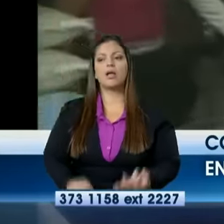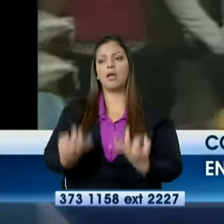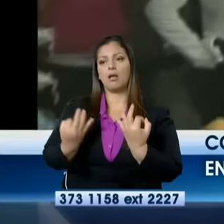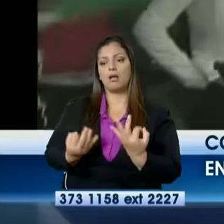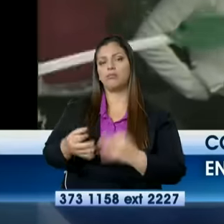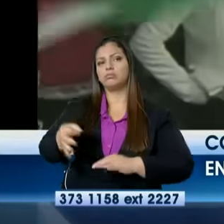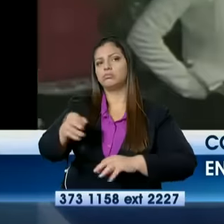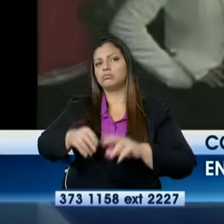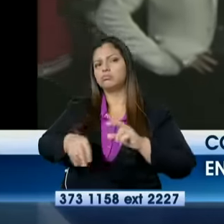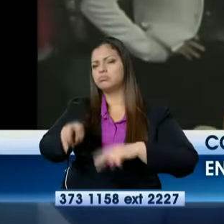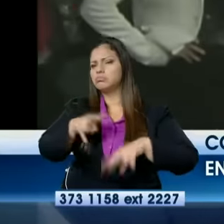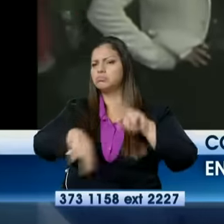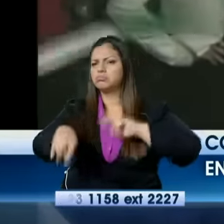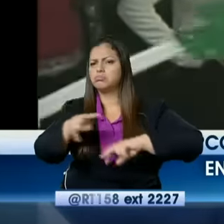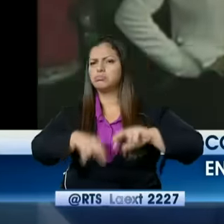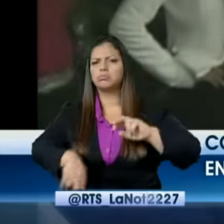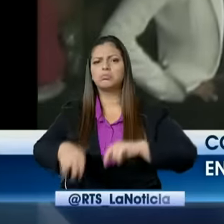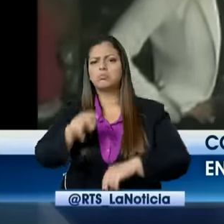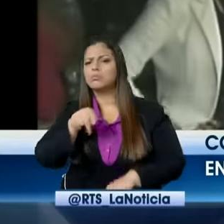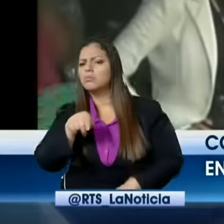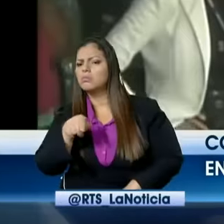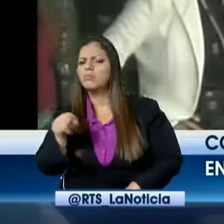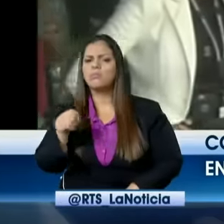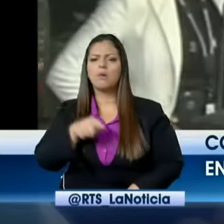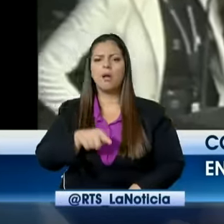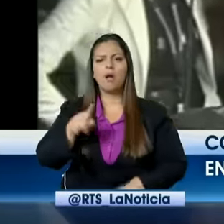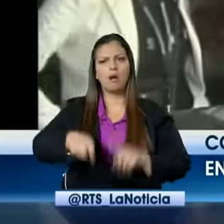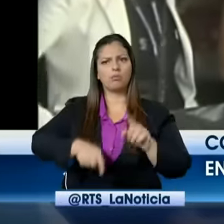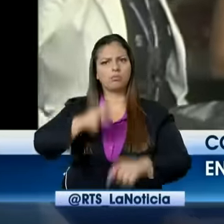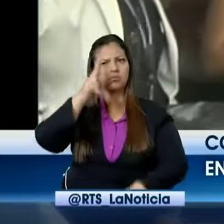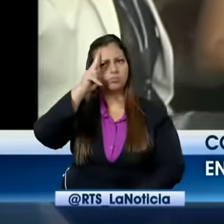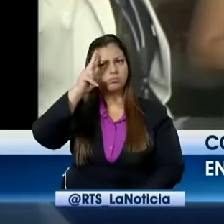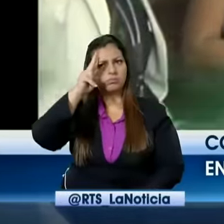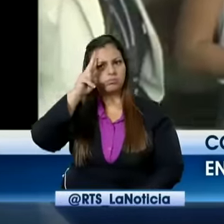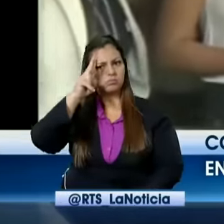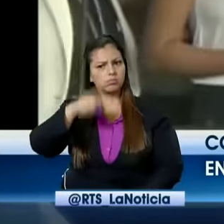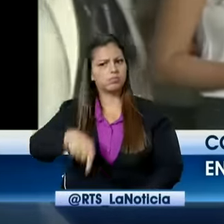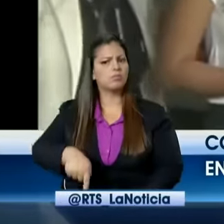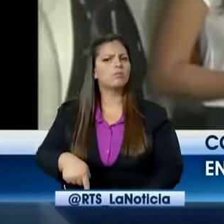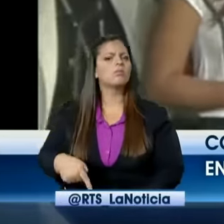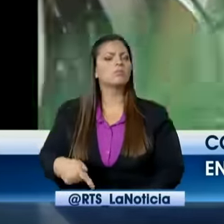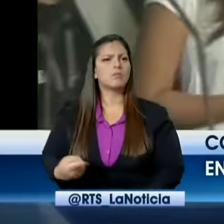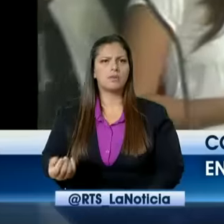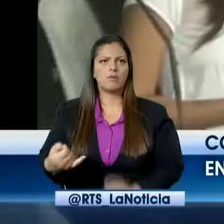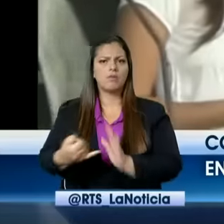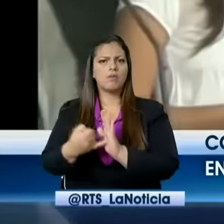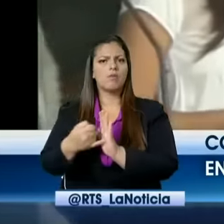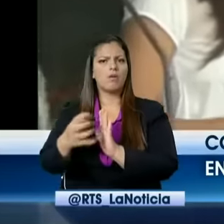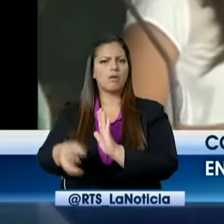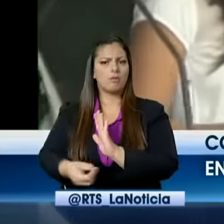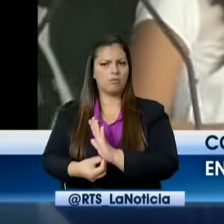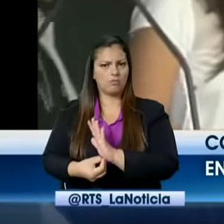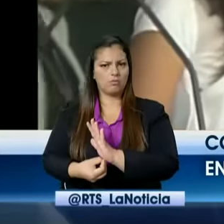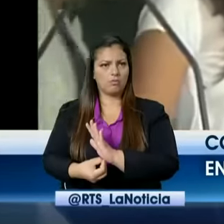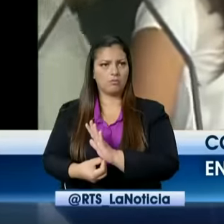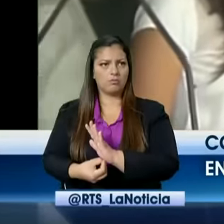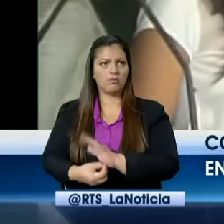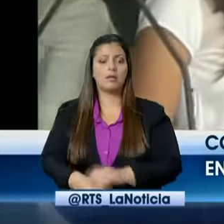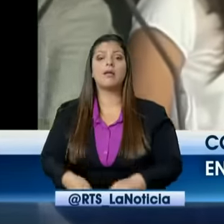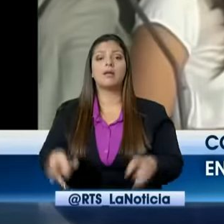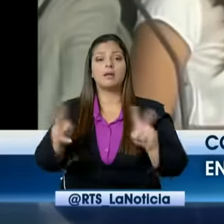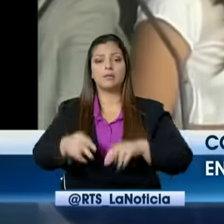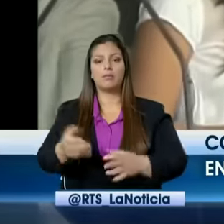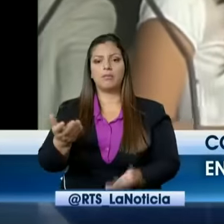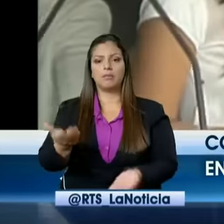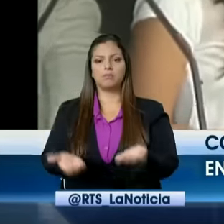primera necesidad, verificando que no sufran ningún incremento del 14%, al igual igual que estamos también controlando que las pesas, las balanzas